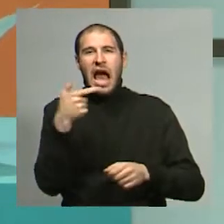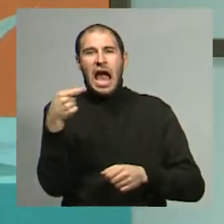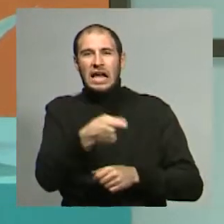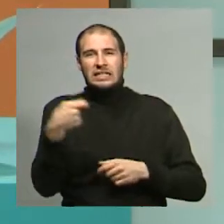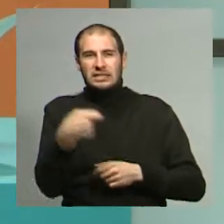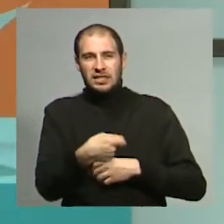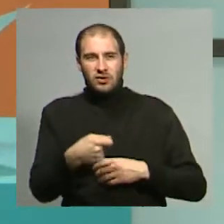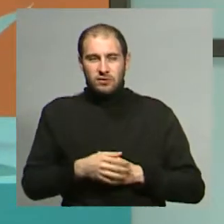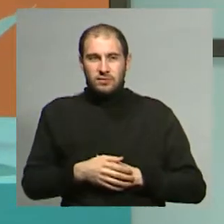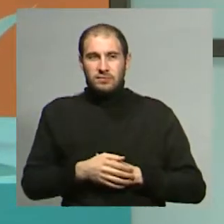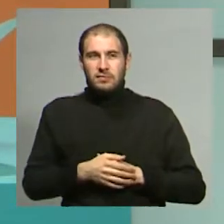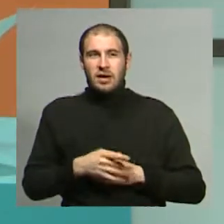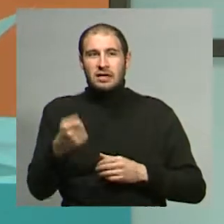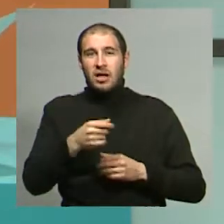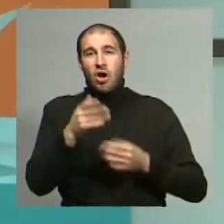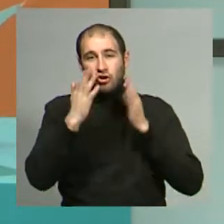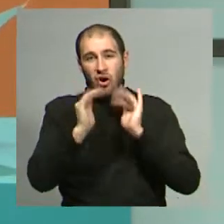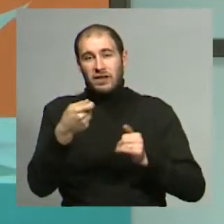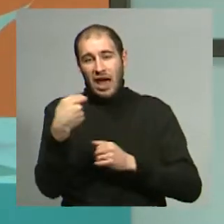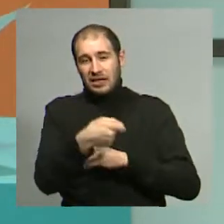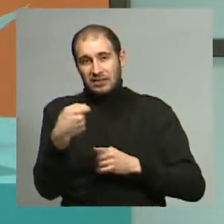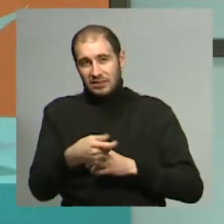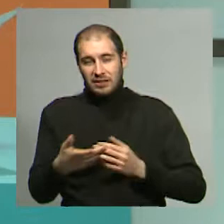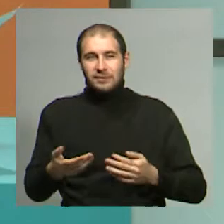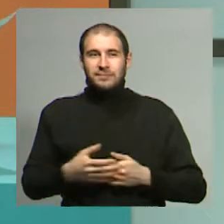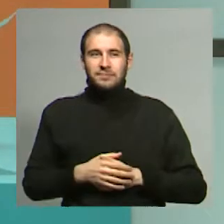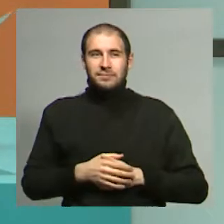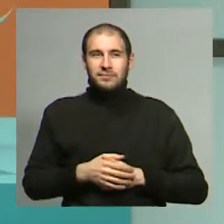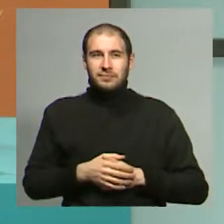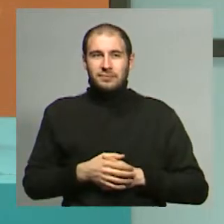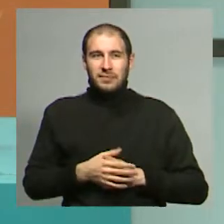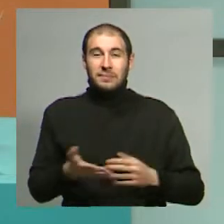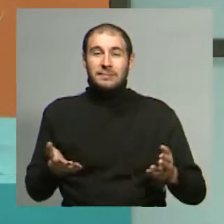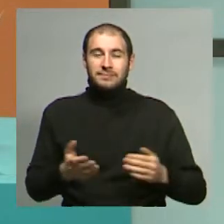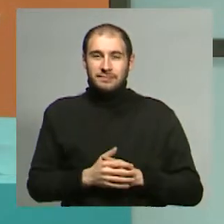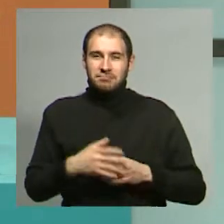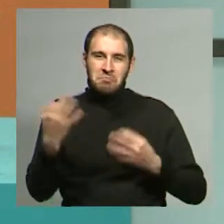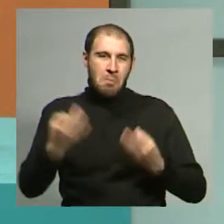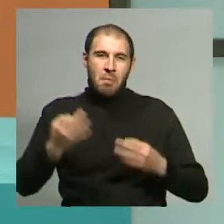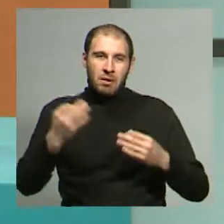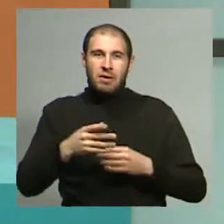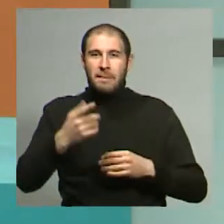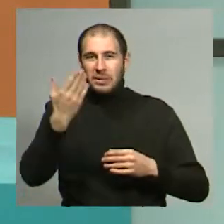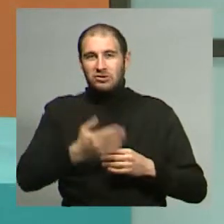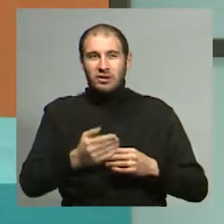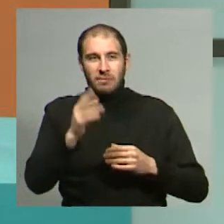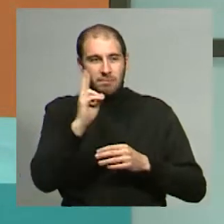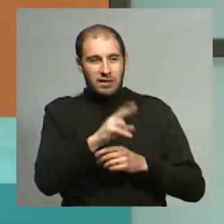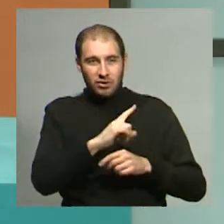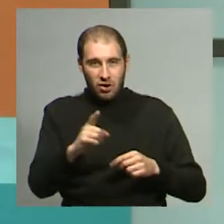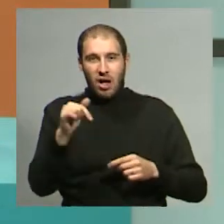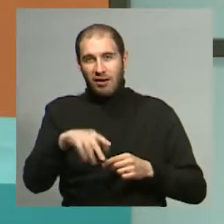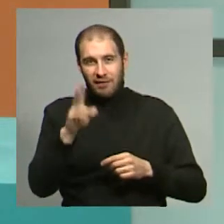que asesina adolescentes, valga la redundancia. Entonces, bueno, la verdad es muy recomendado para quienes no vieron este